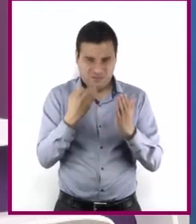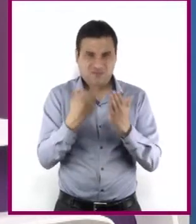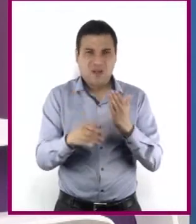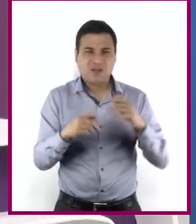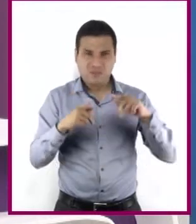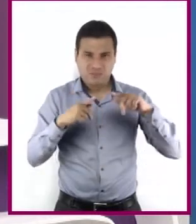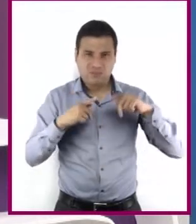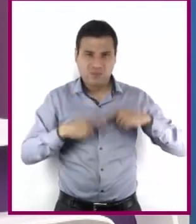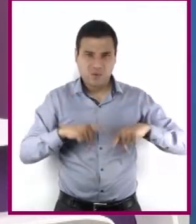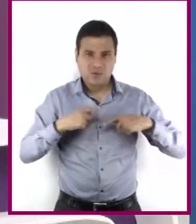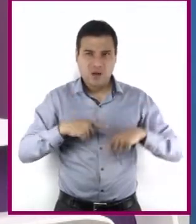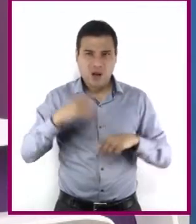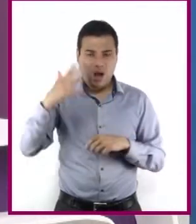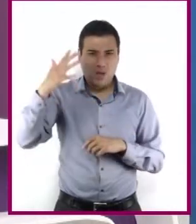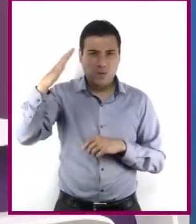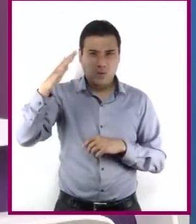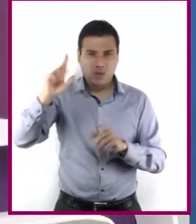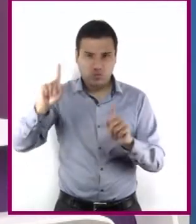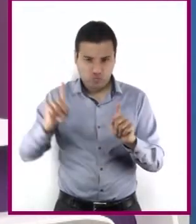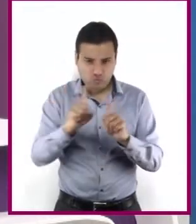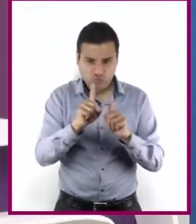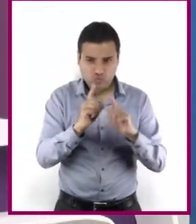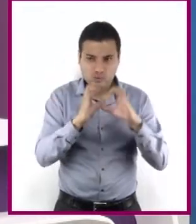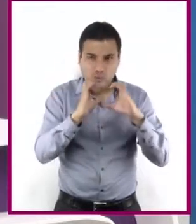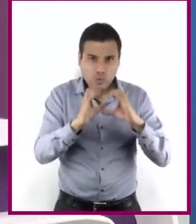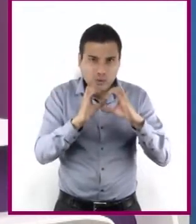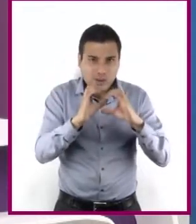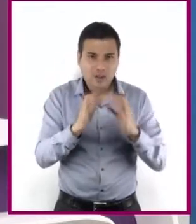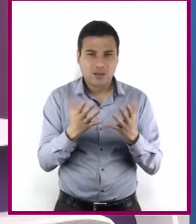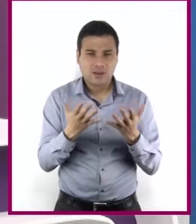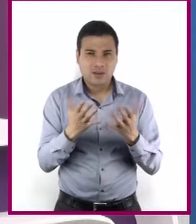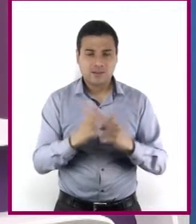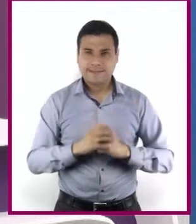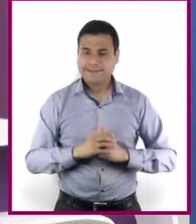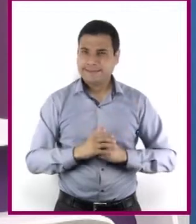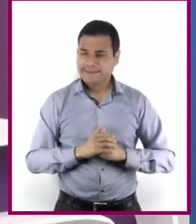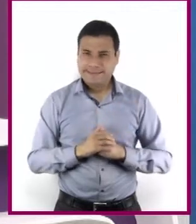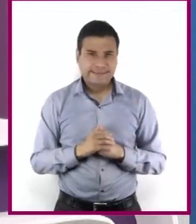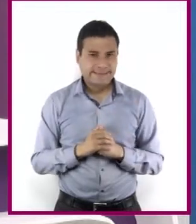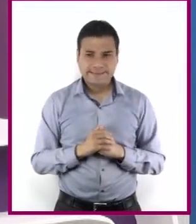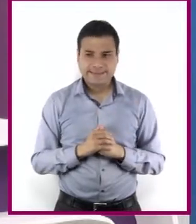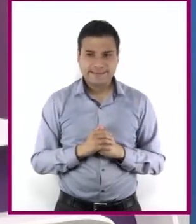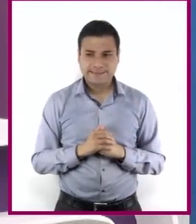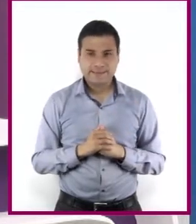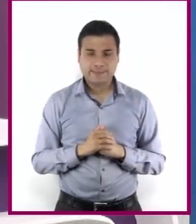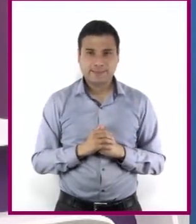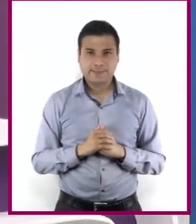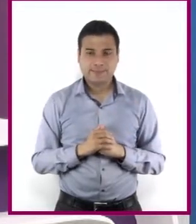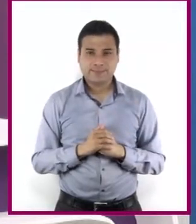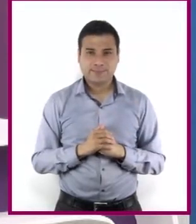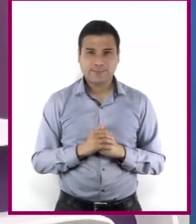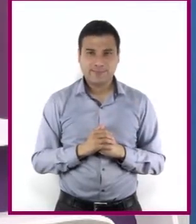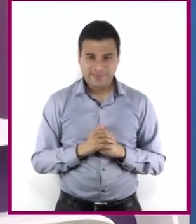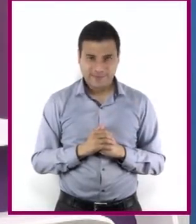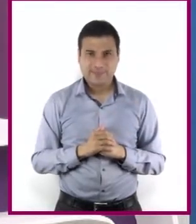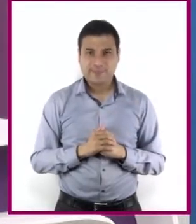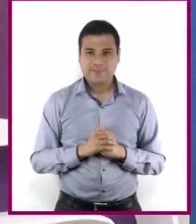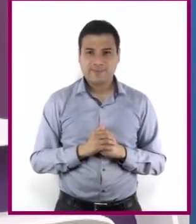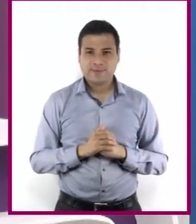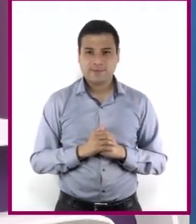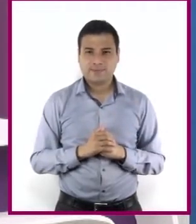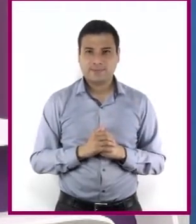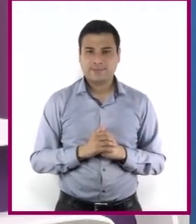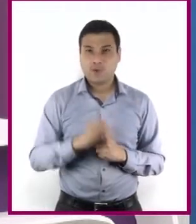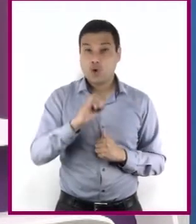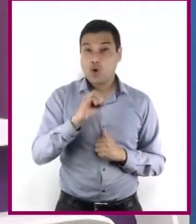adulta que se hiciera cargo de ti y de la casa. Olivia vivió durante mucho tiempo en casa de Mandela y